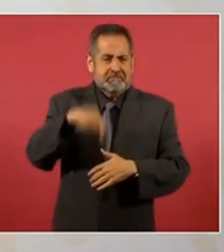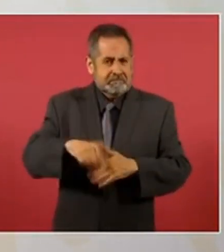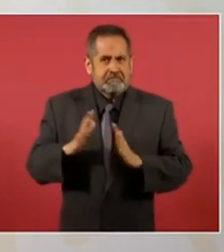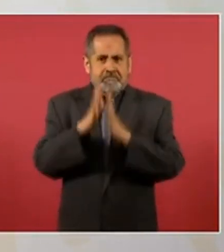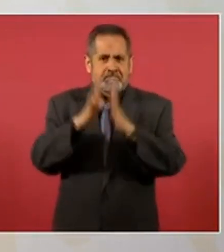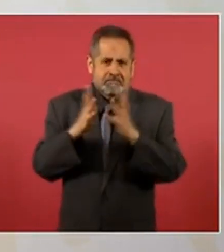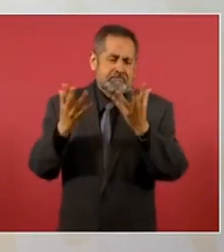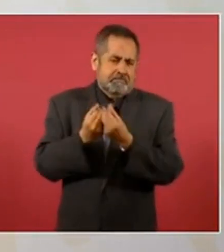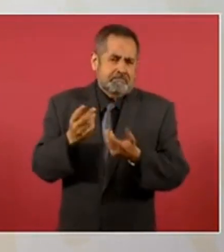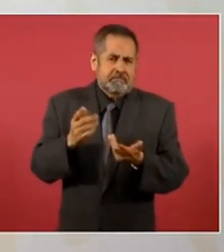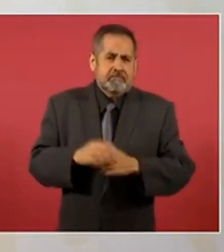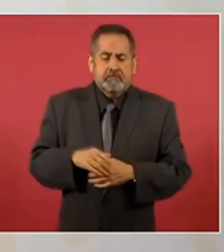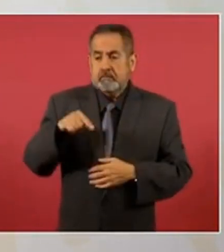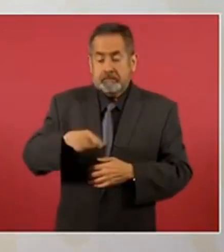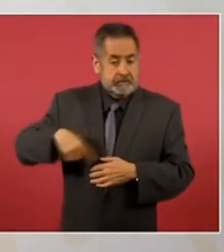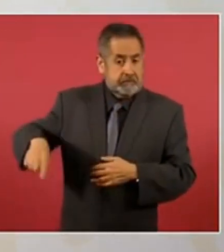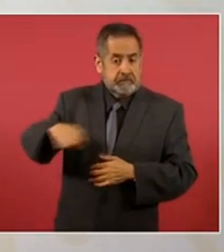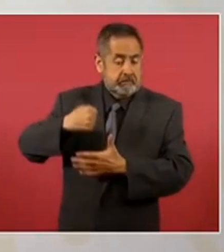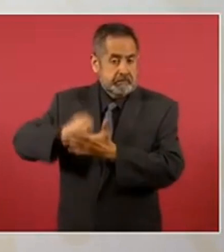participar, porque ese es un movimiento